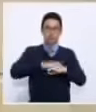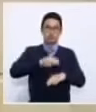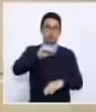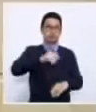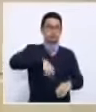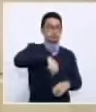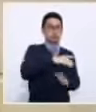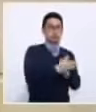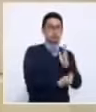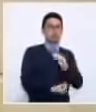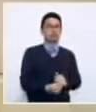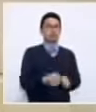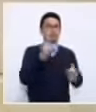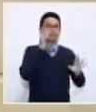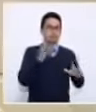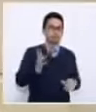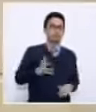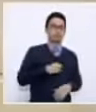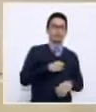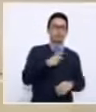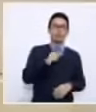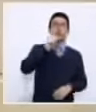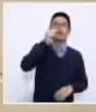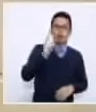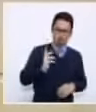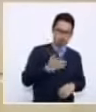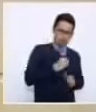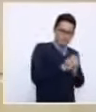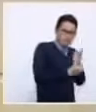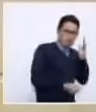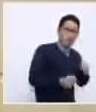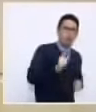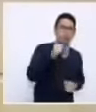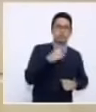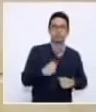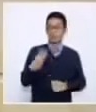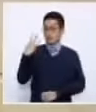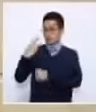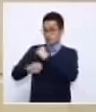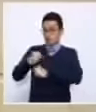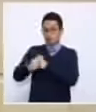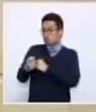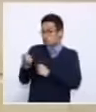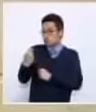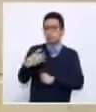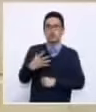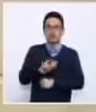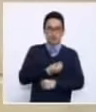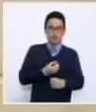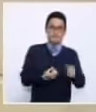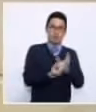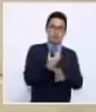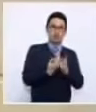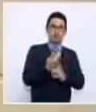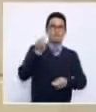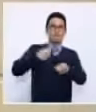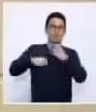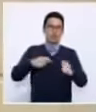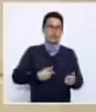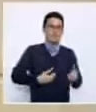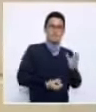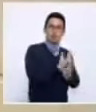absoluta. ¿Y debido a qué es esta pobreza? En los últimos 3 años nosotros hemos vendido nuestros productos por debajo de los